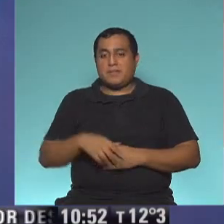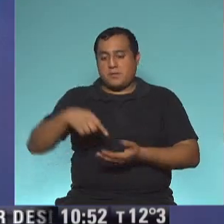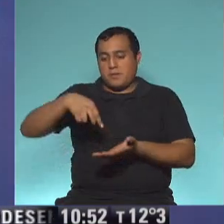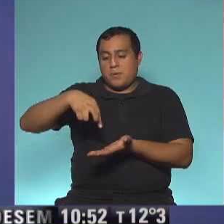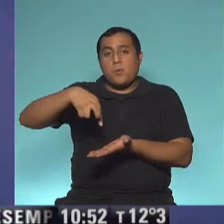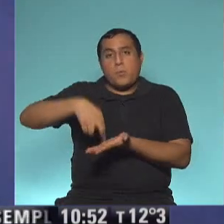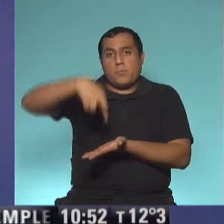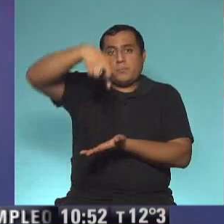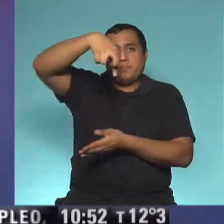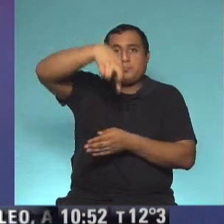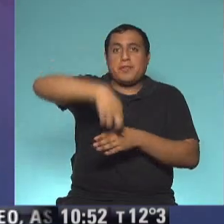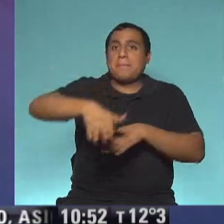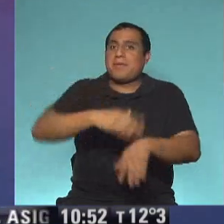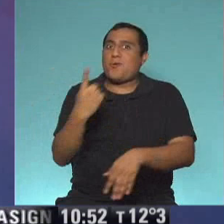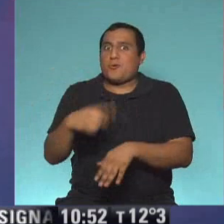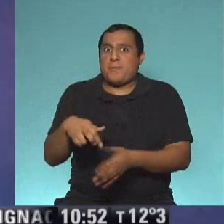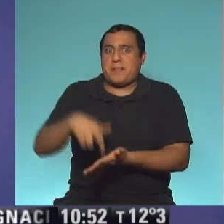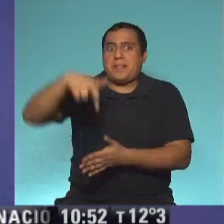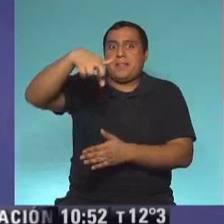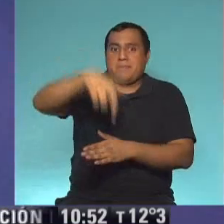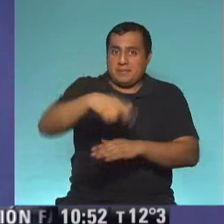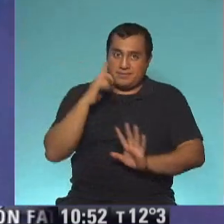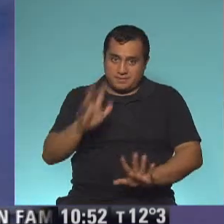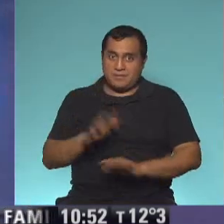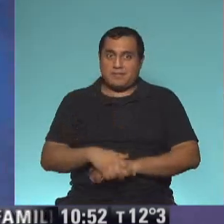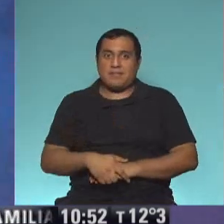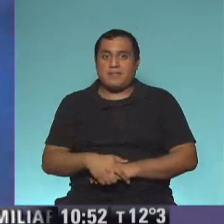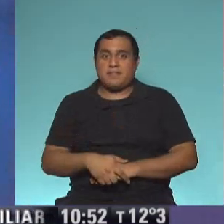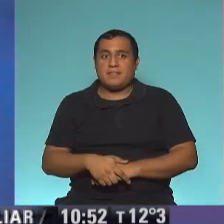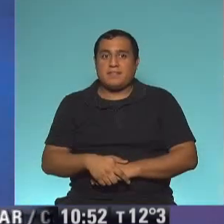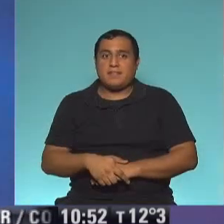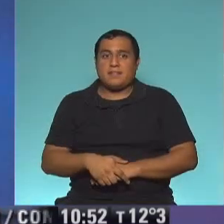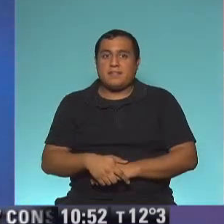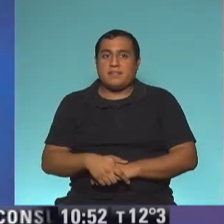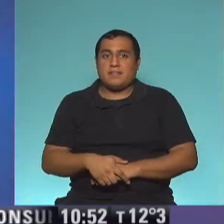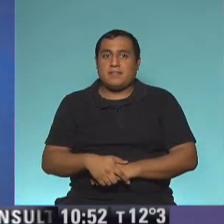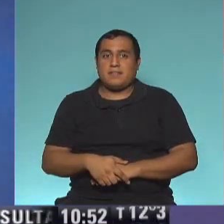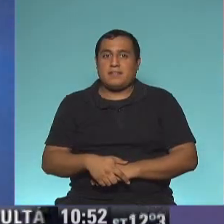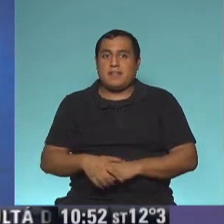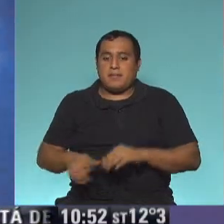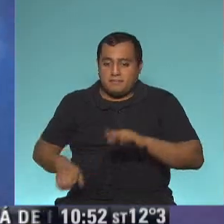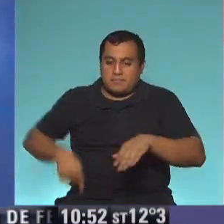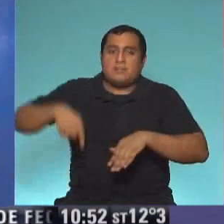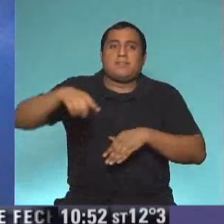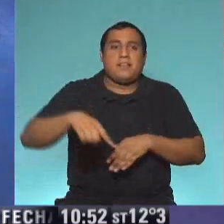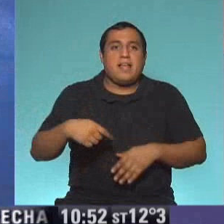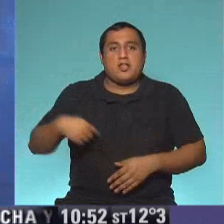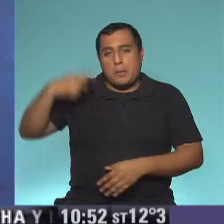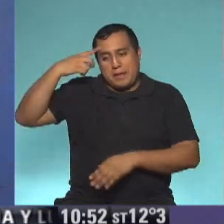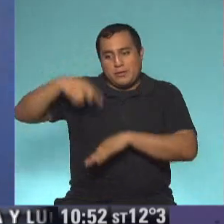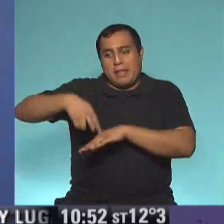saltar al otro lado. ¿Con un pie? Ahí voy, chicos. No, un pie adelante y el otro atrás. ¿Sí? Ah, yo ya veía